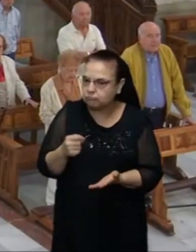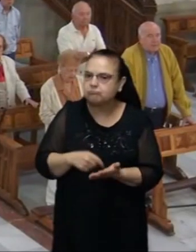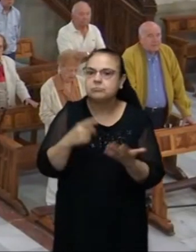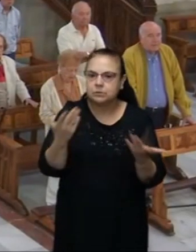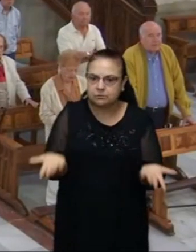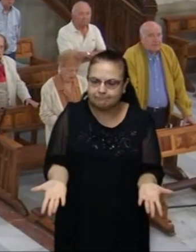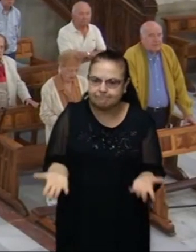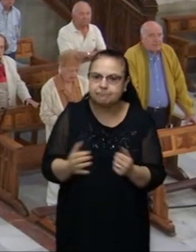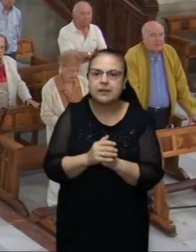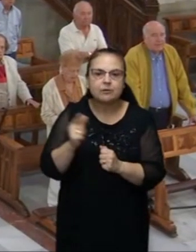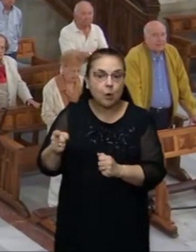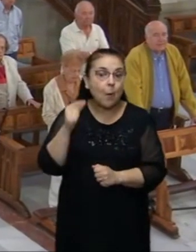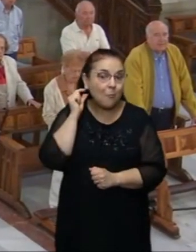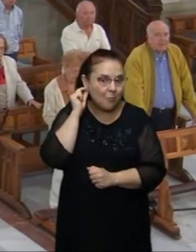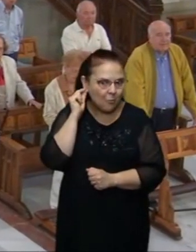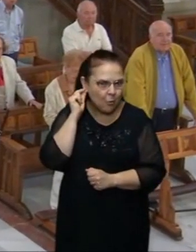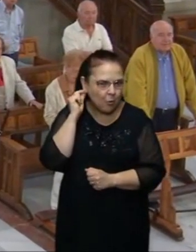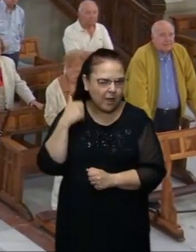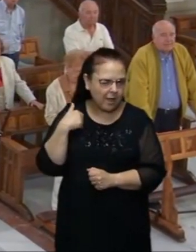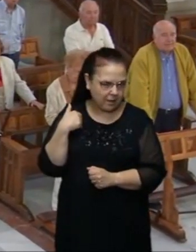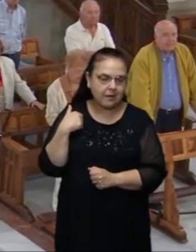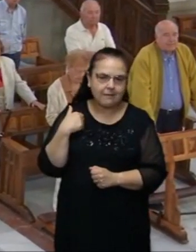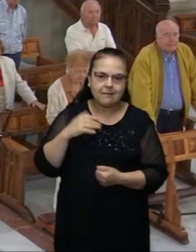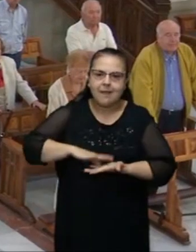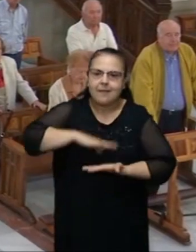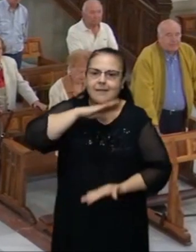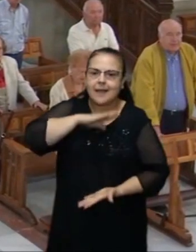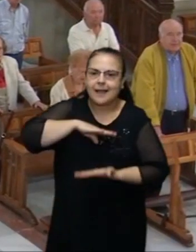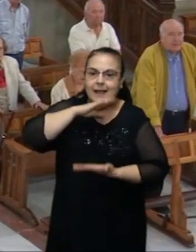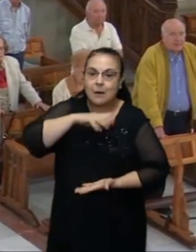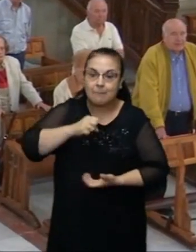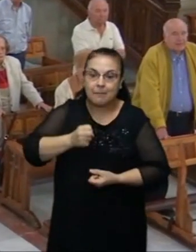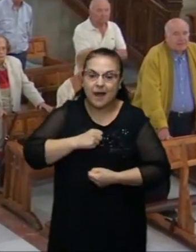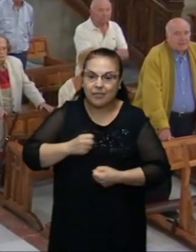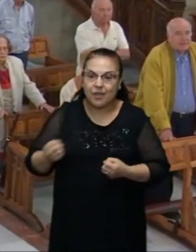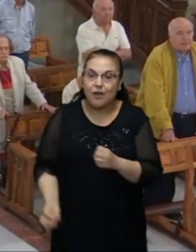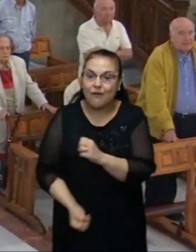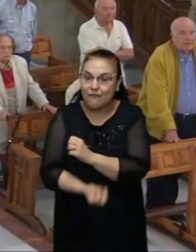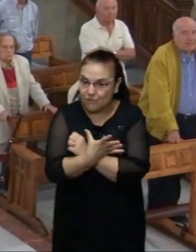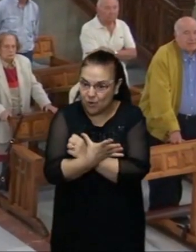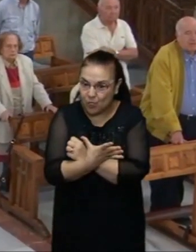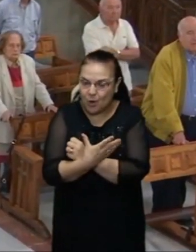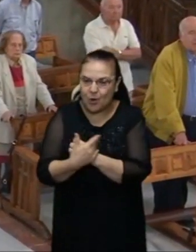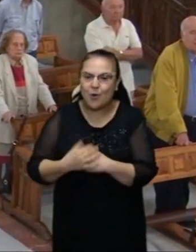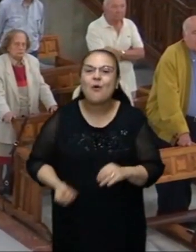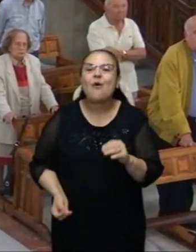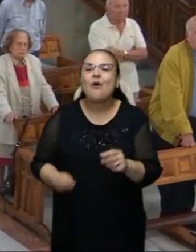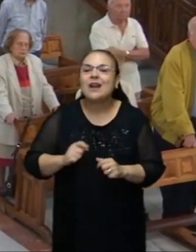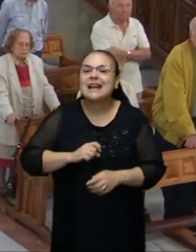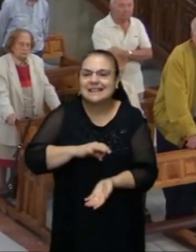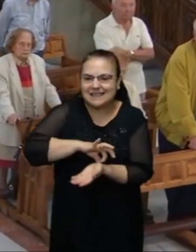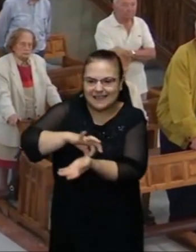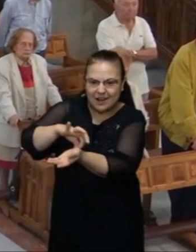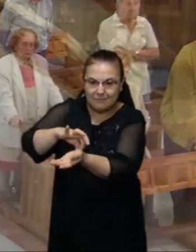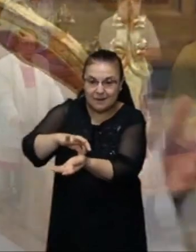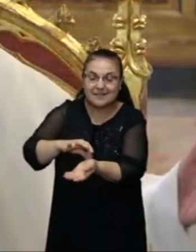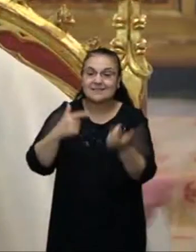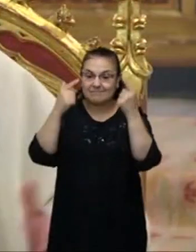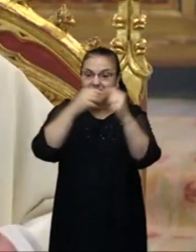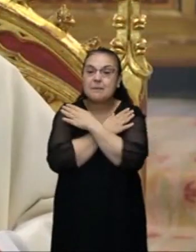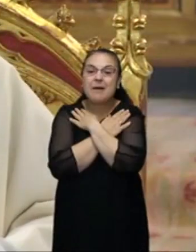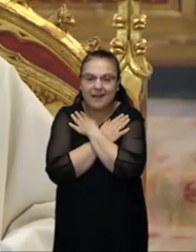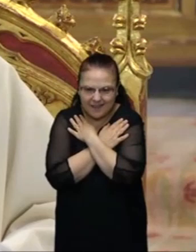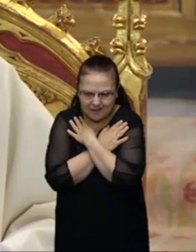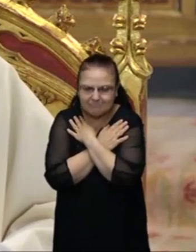capaz de seguir un carisma que es el que se fundara, que es las Siervas de María, Ministras de los Enfermos. En muchos